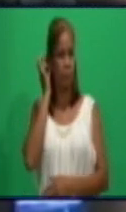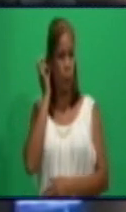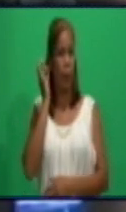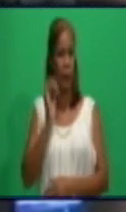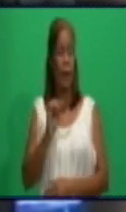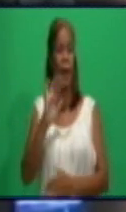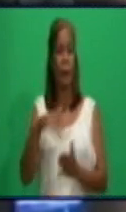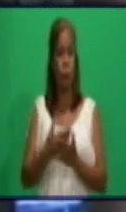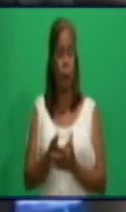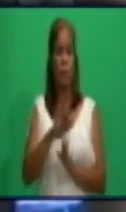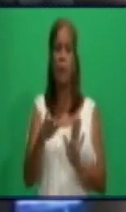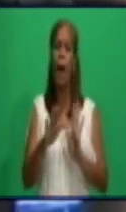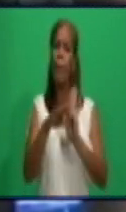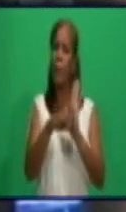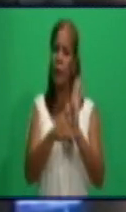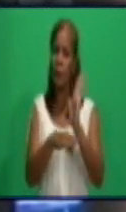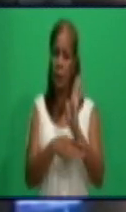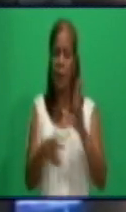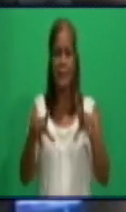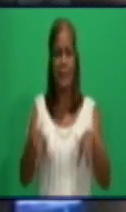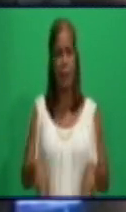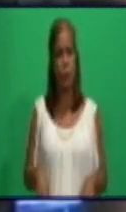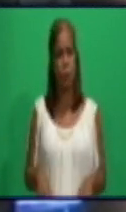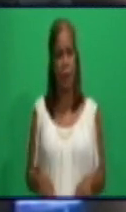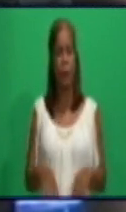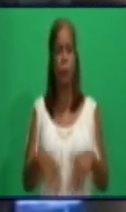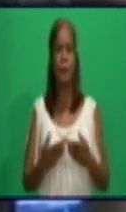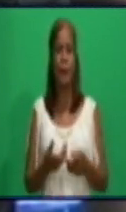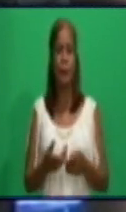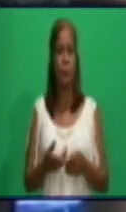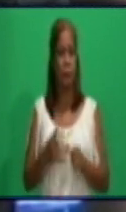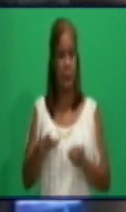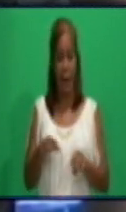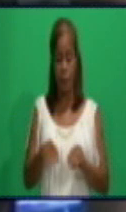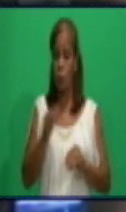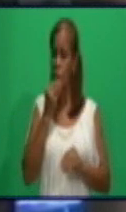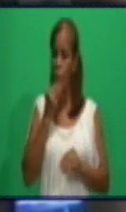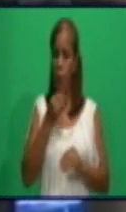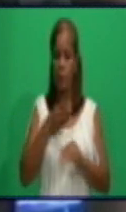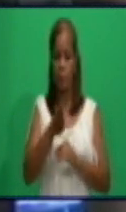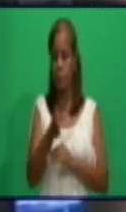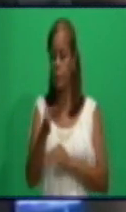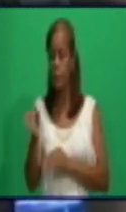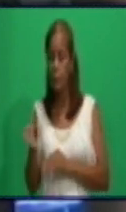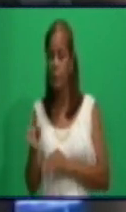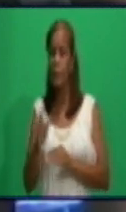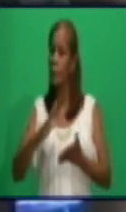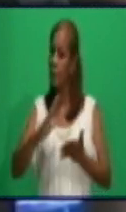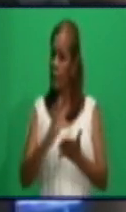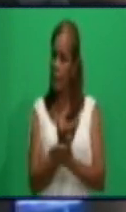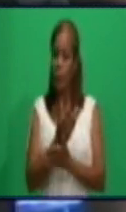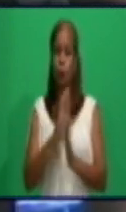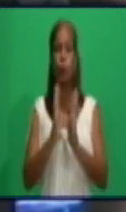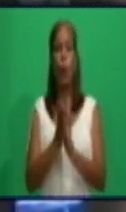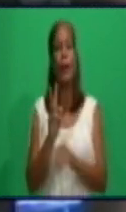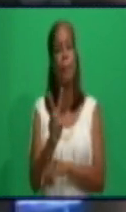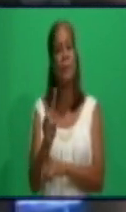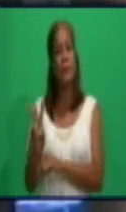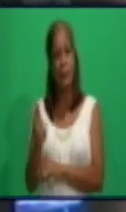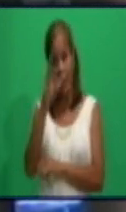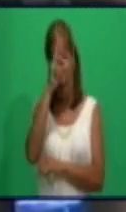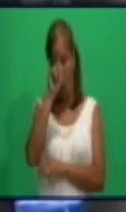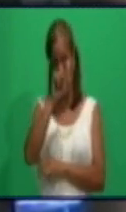principales medidas que se han adoptado está la restricción total de movimiento y de visitas al hospital, que está desde etapas anteriores.